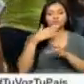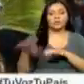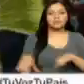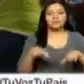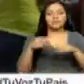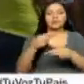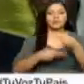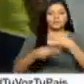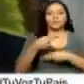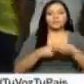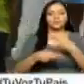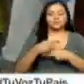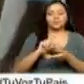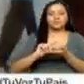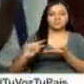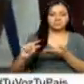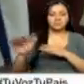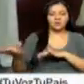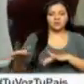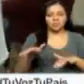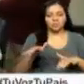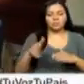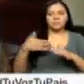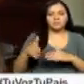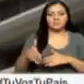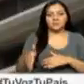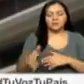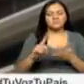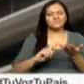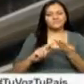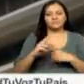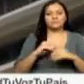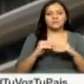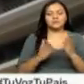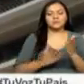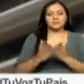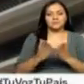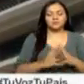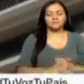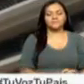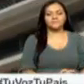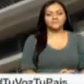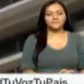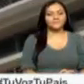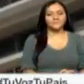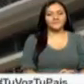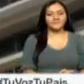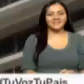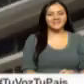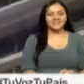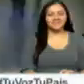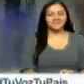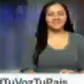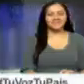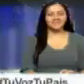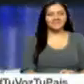de comercio, pecuarias, agrícolas, pesquero, artesanal y de servicios. Caterina Morejón, Noticiero